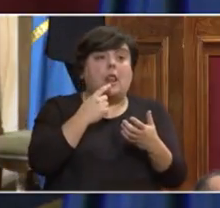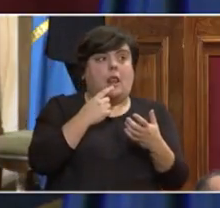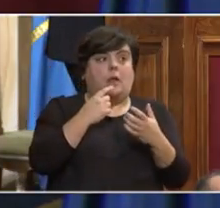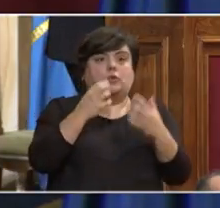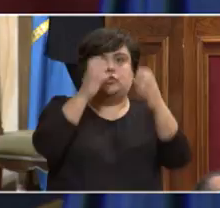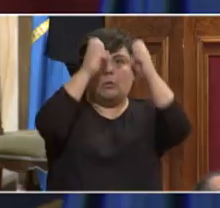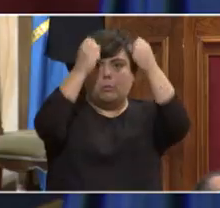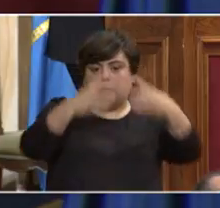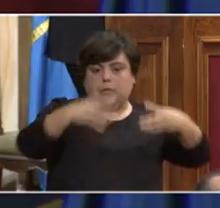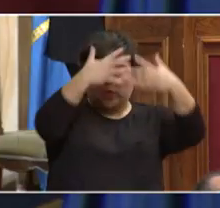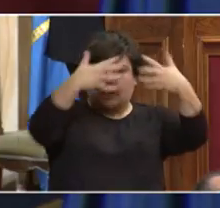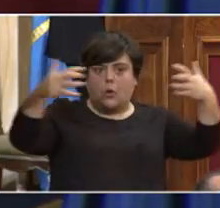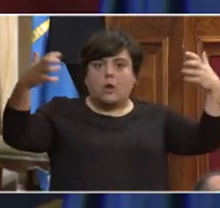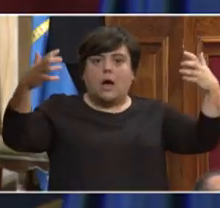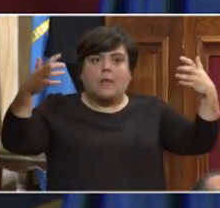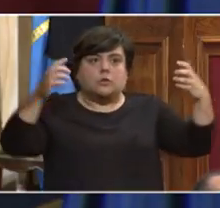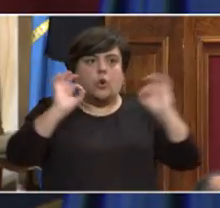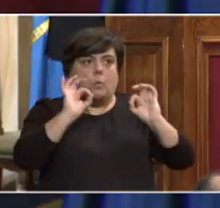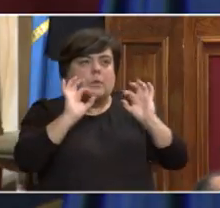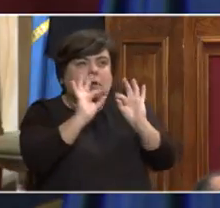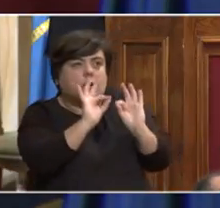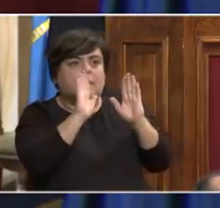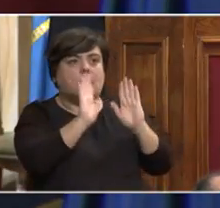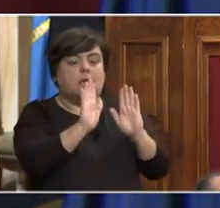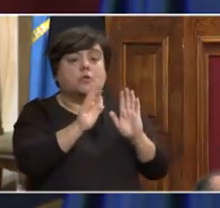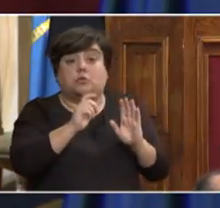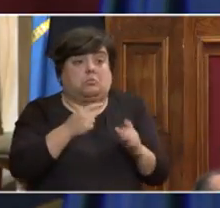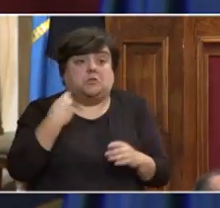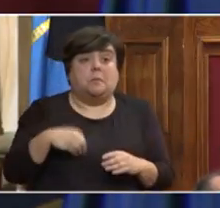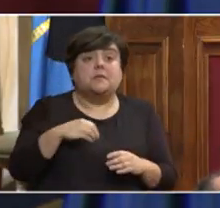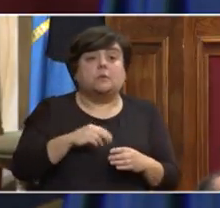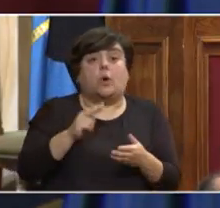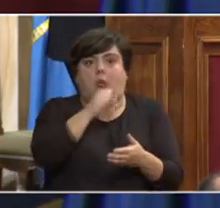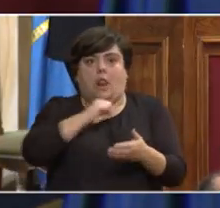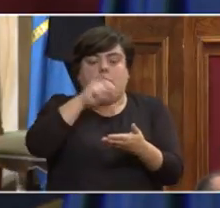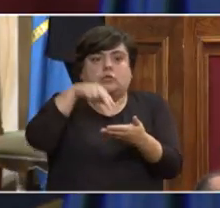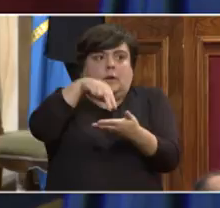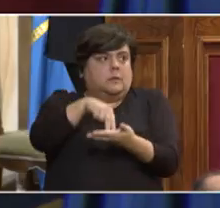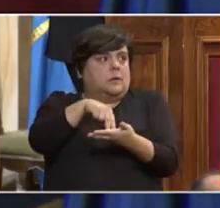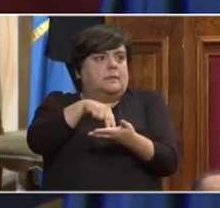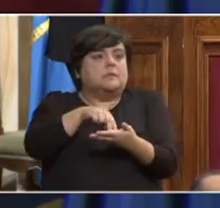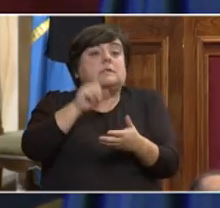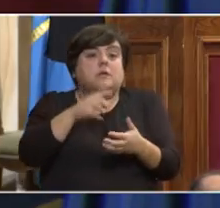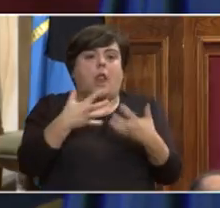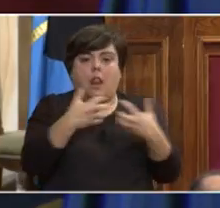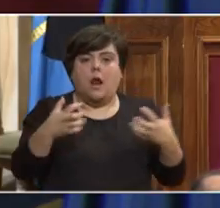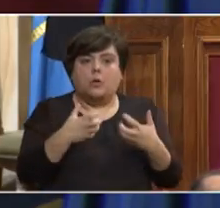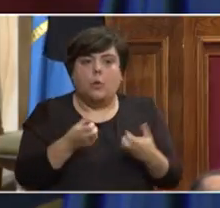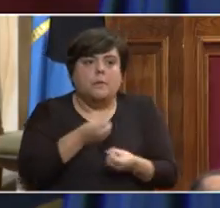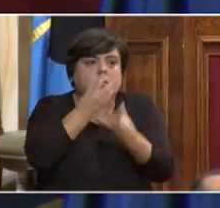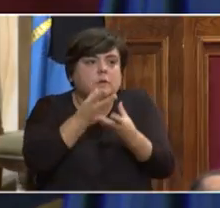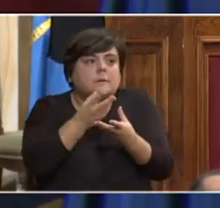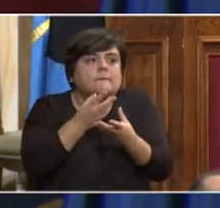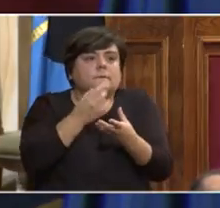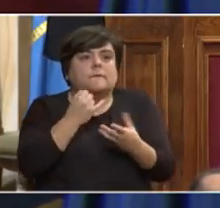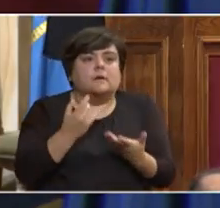sido tan rígidos e inconmovibles como lo fueron los cantantes, y si el argumento hubiera despertado tanta intriga como la afinación